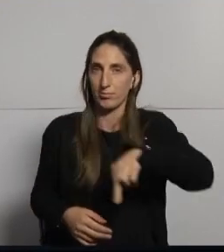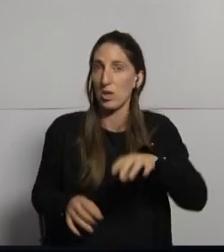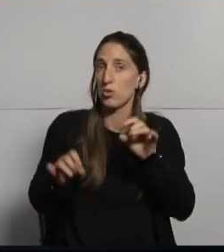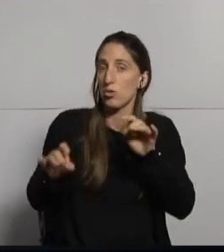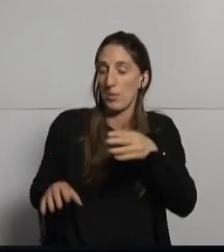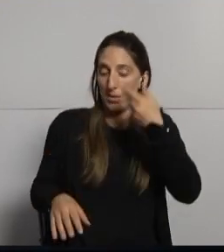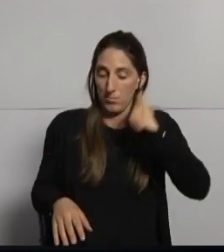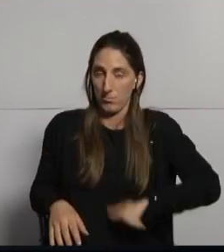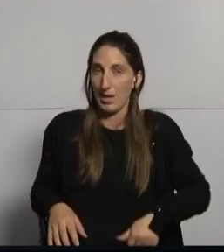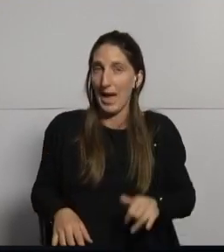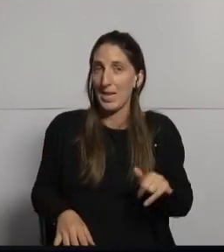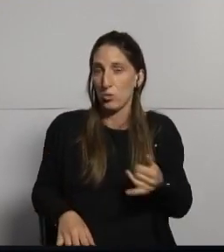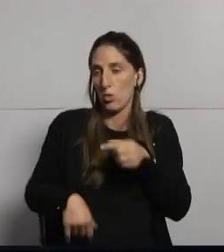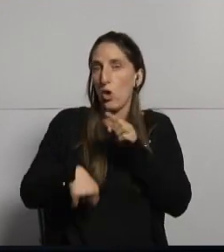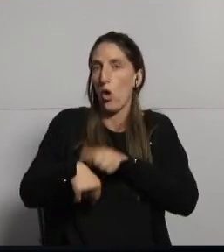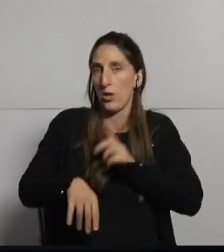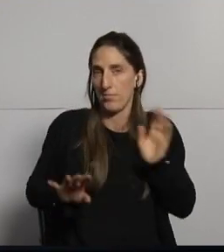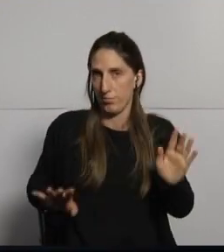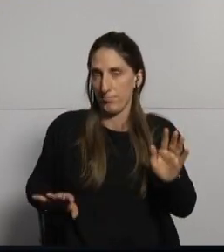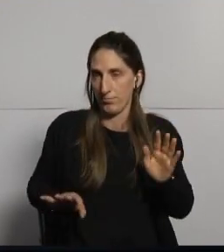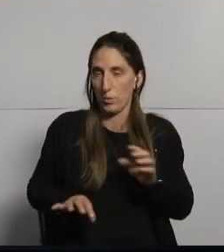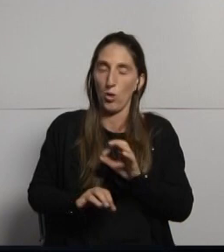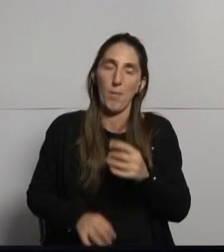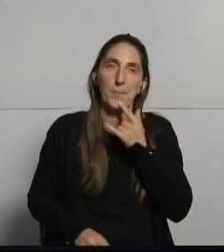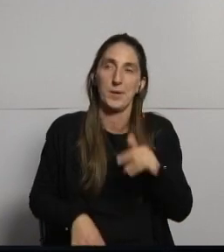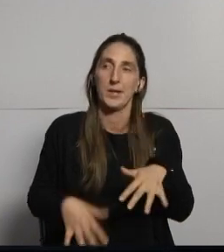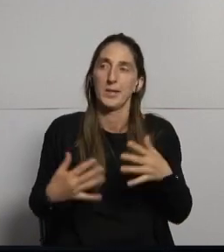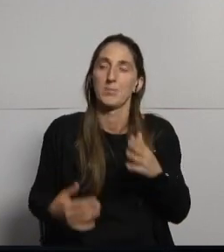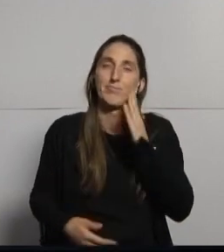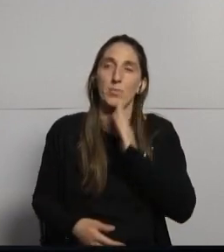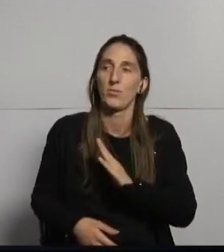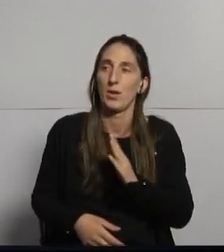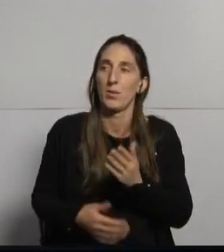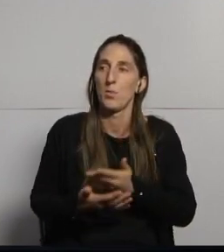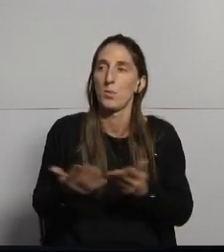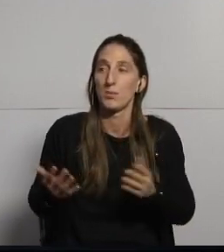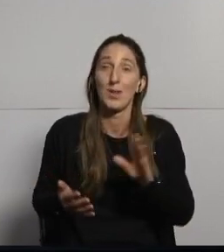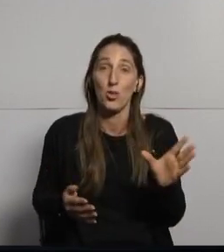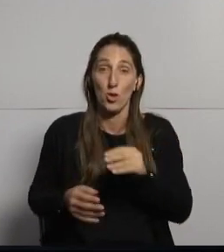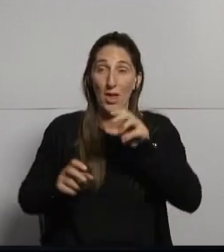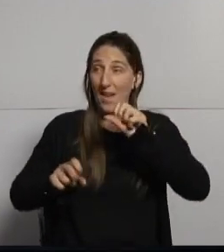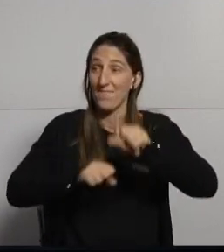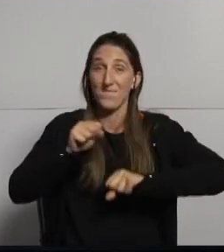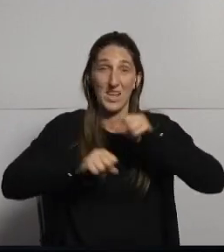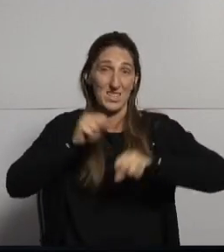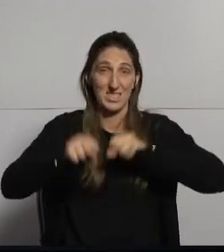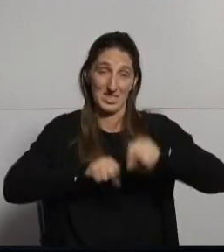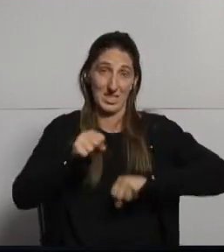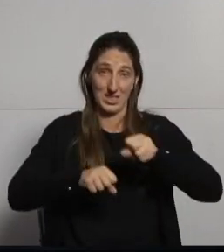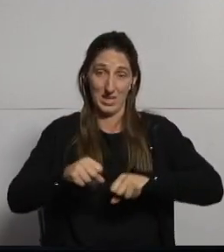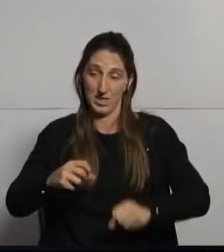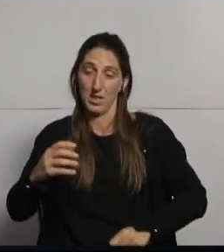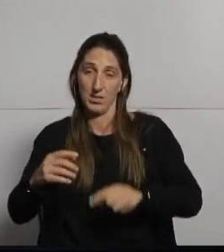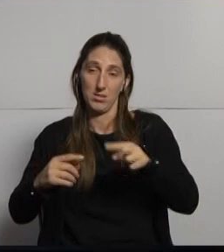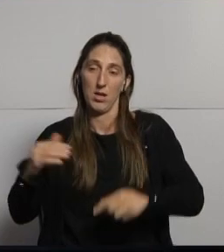personas vestidas de azul con la hora que pasaron. O, por ejemplo, le podría decir, por favor, muéstreme todas las bicicletas que se mueven